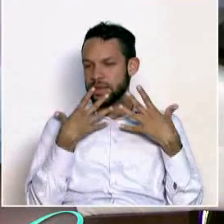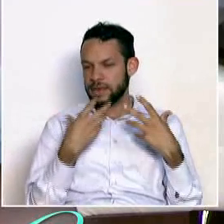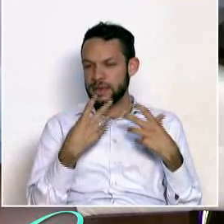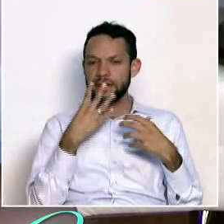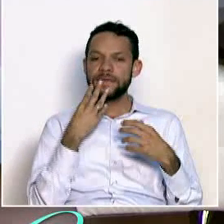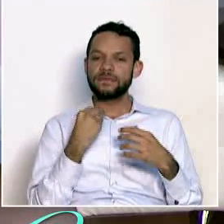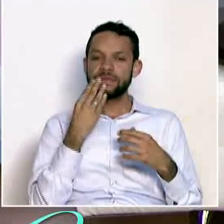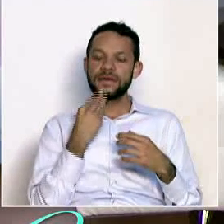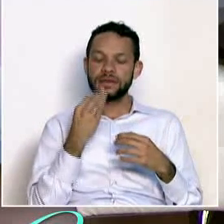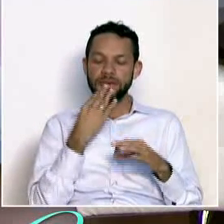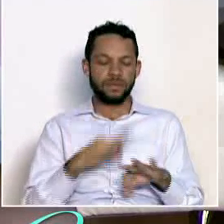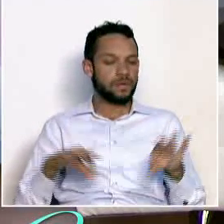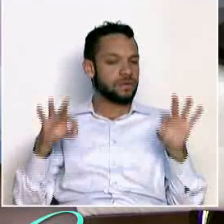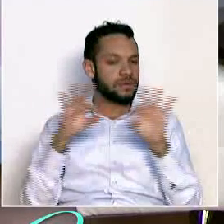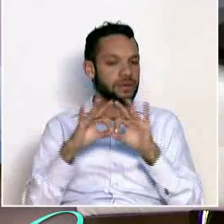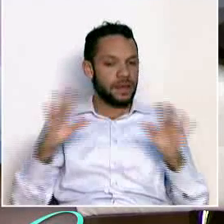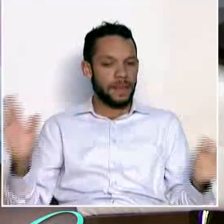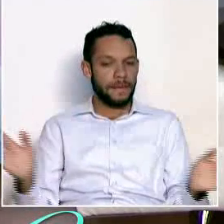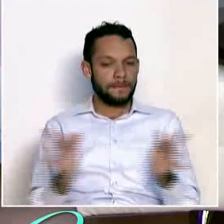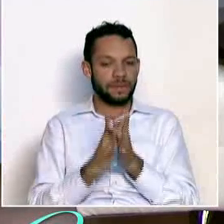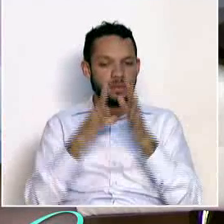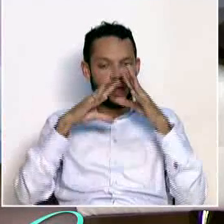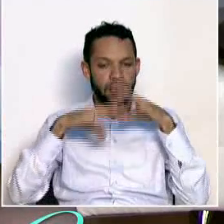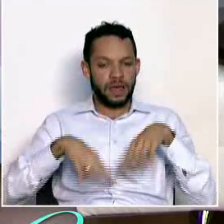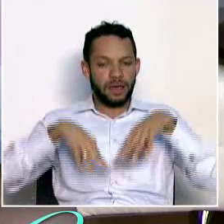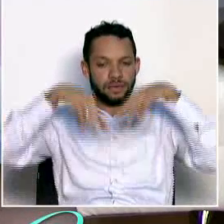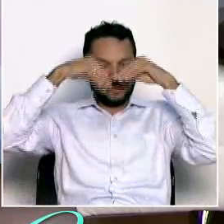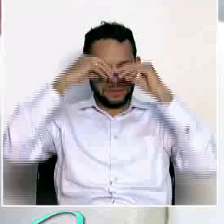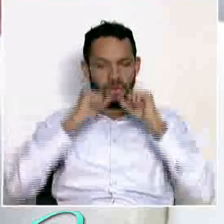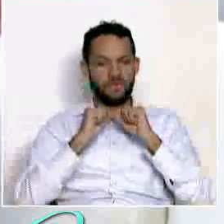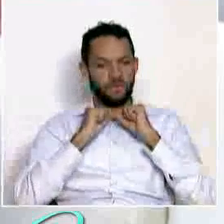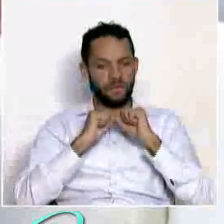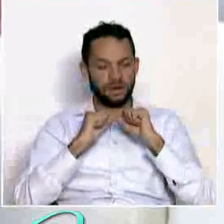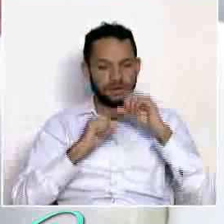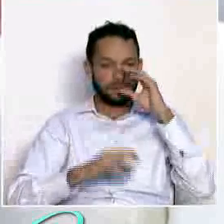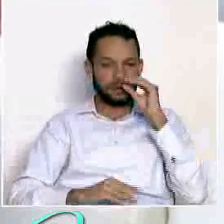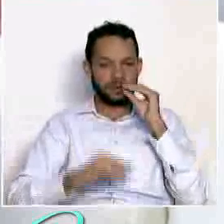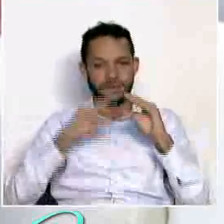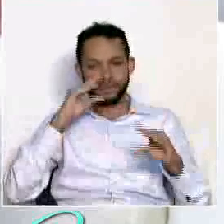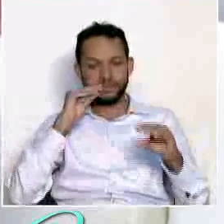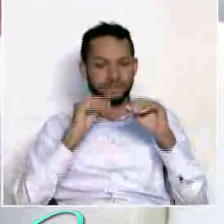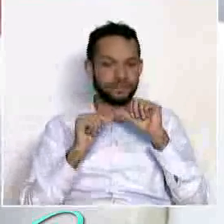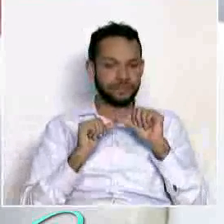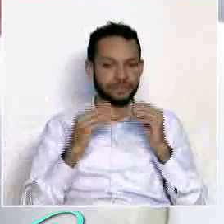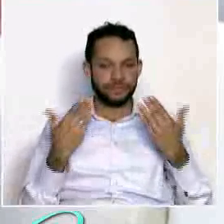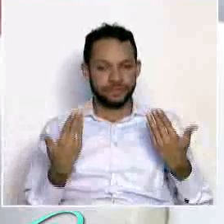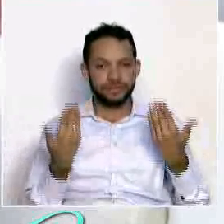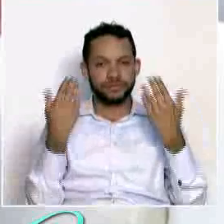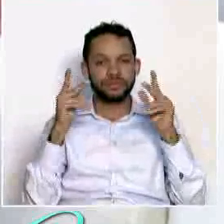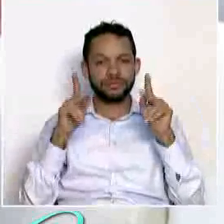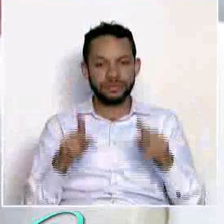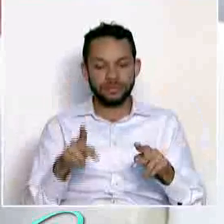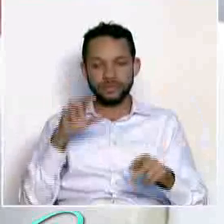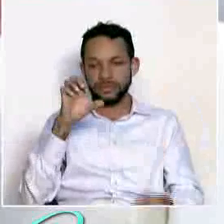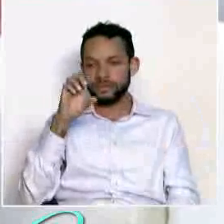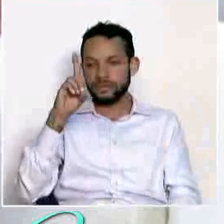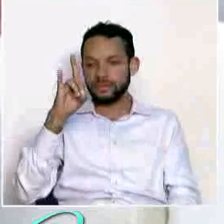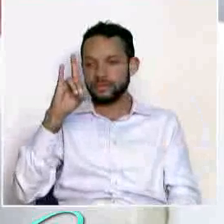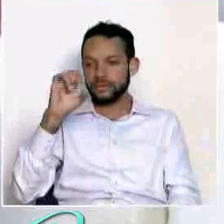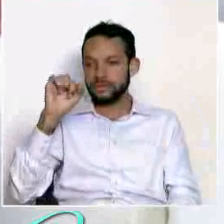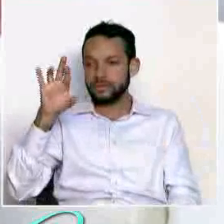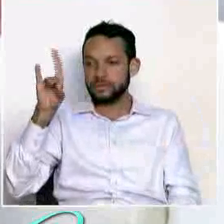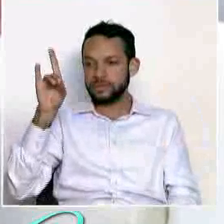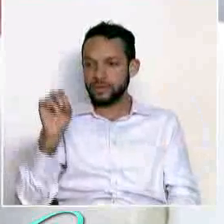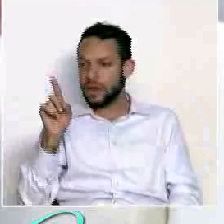experiencia nueva, pero sé que es una experiencia que tiene mucho beneficio, y como explicaba el doctor Eduardo,